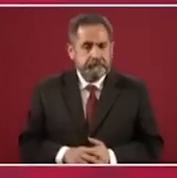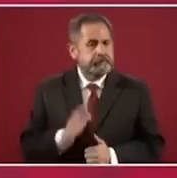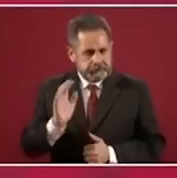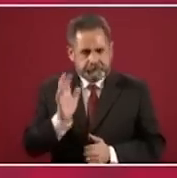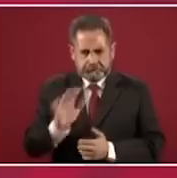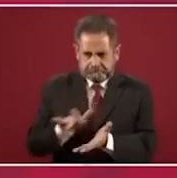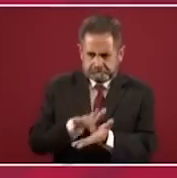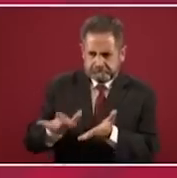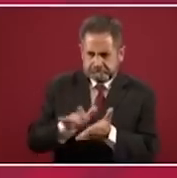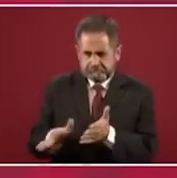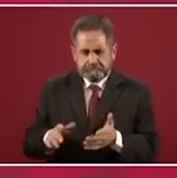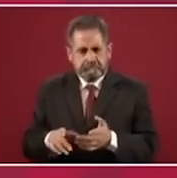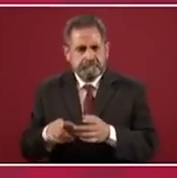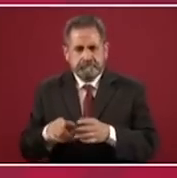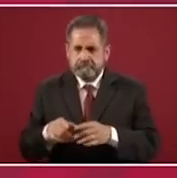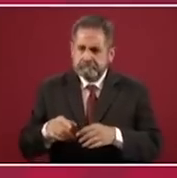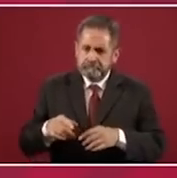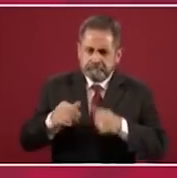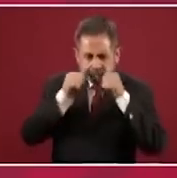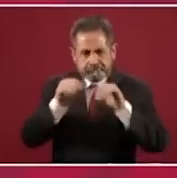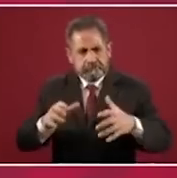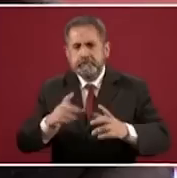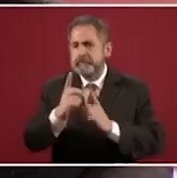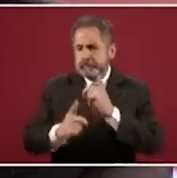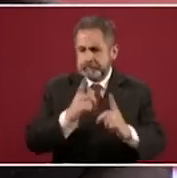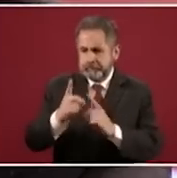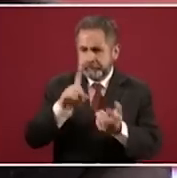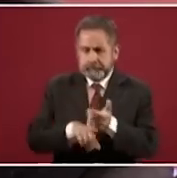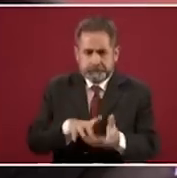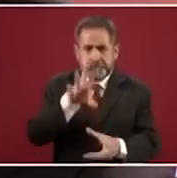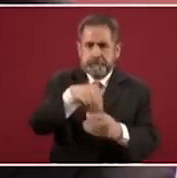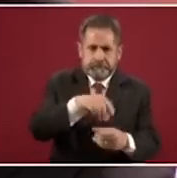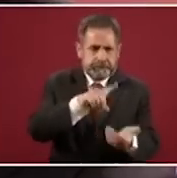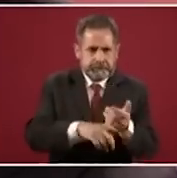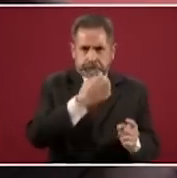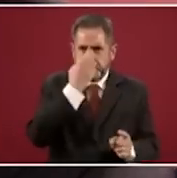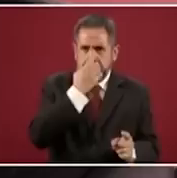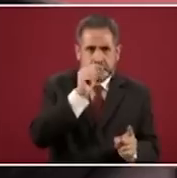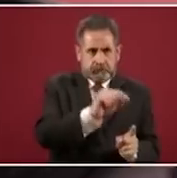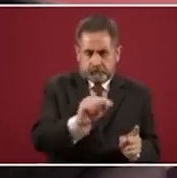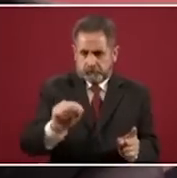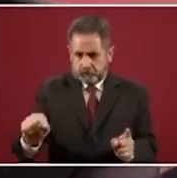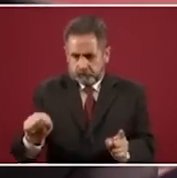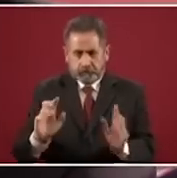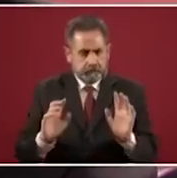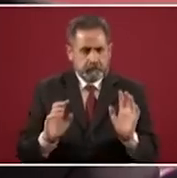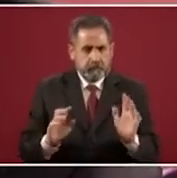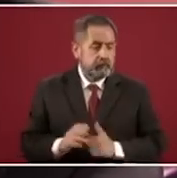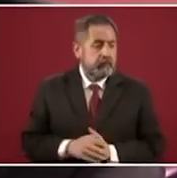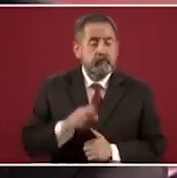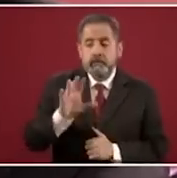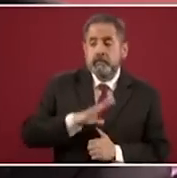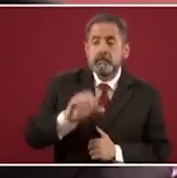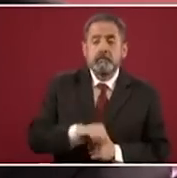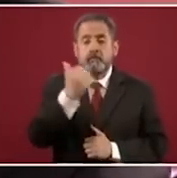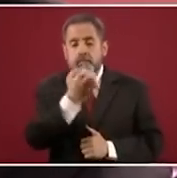especial este evento y el deporte en las escuelas que tienen infraestructura y otras